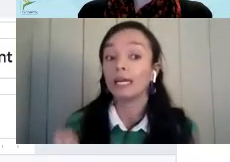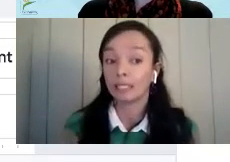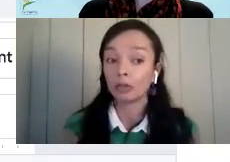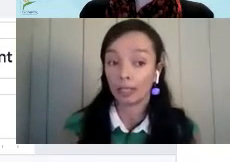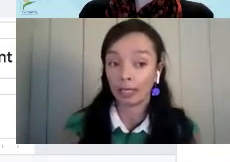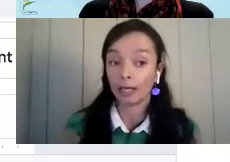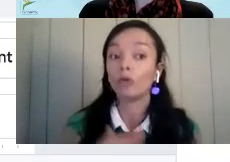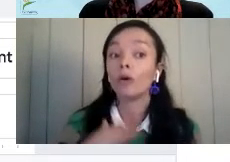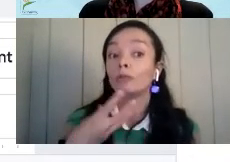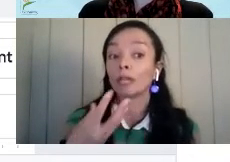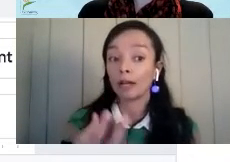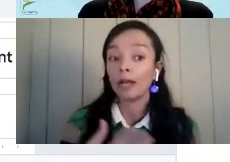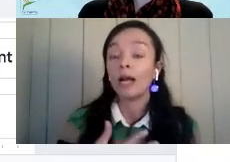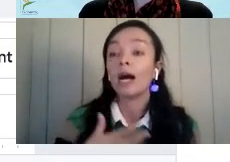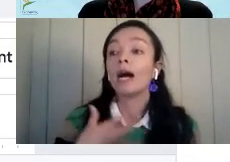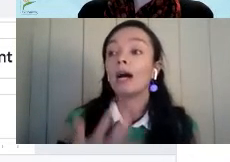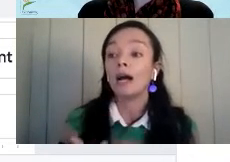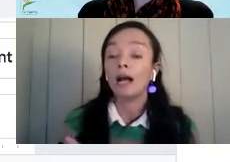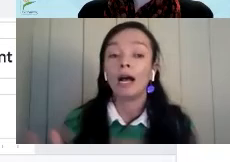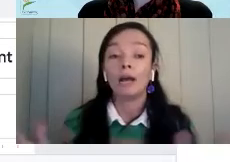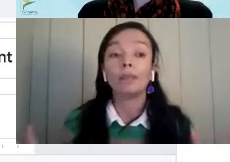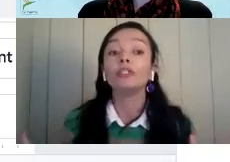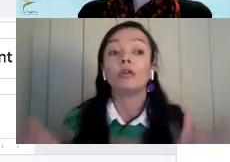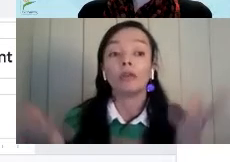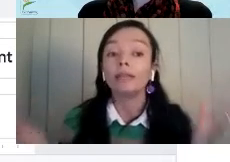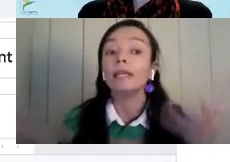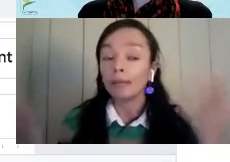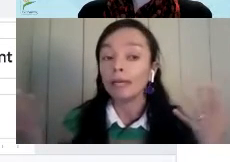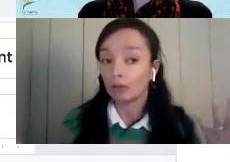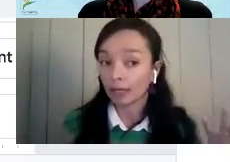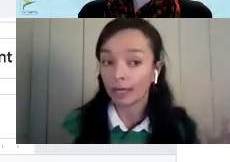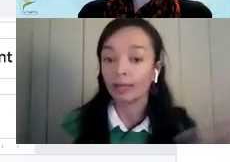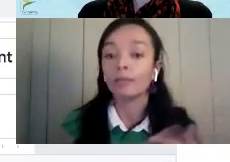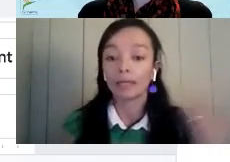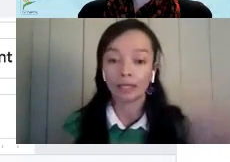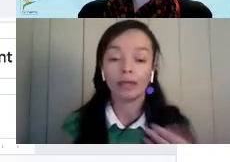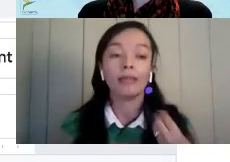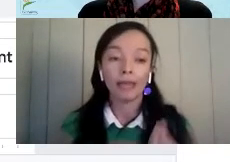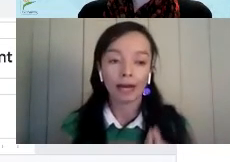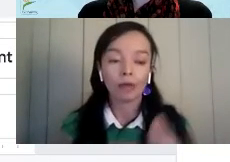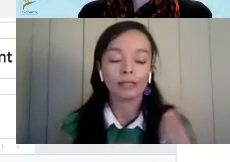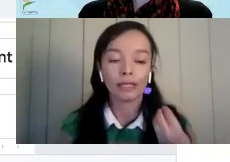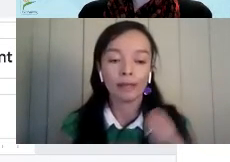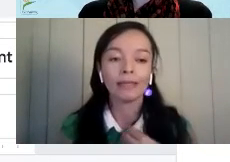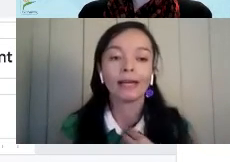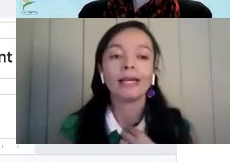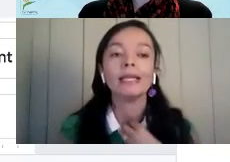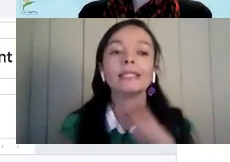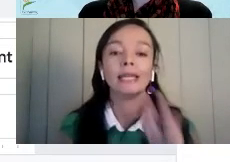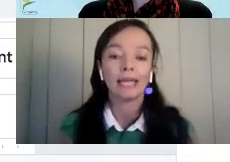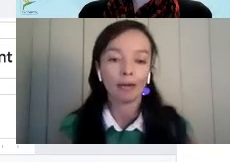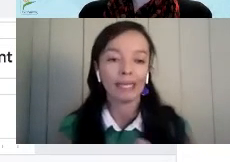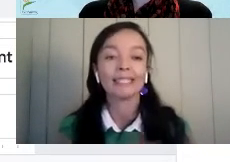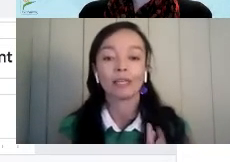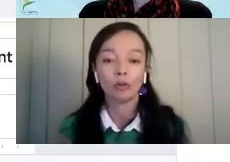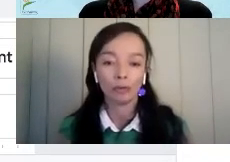pero diga qué es lo que quiere. Lo vamos a apoyar. Ok, dígame qué es lo que quiere. Para que la idea, acuérdense, la meta es